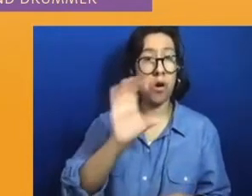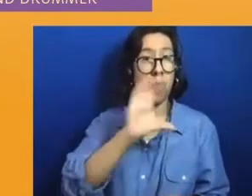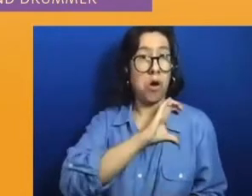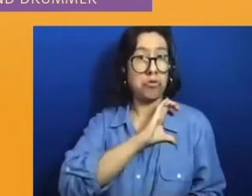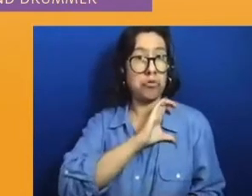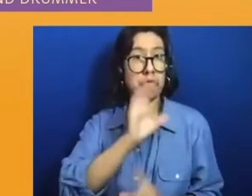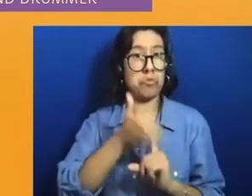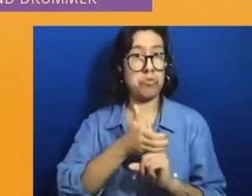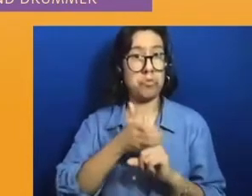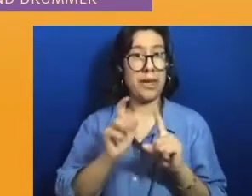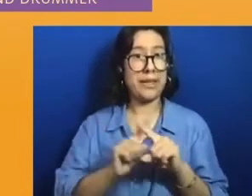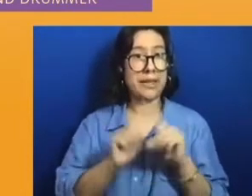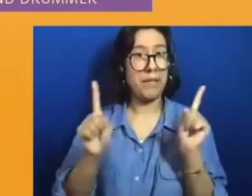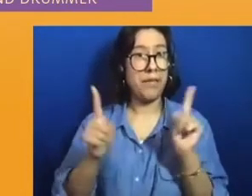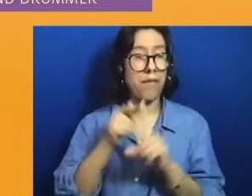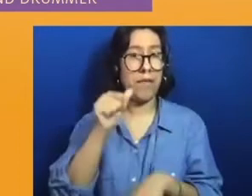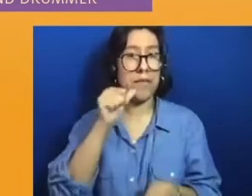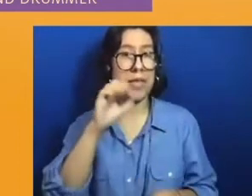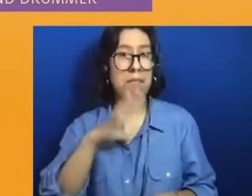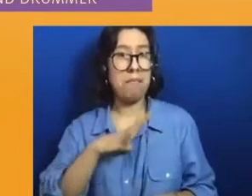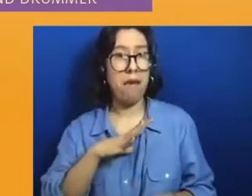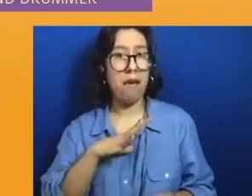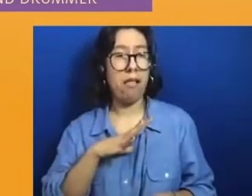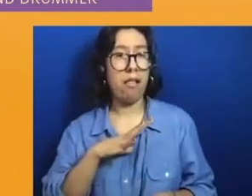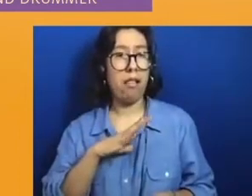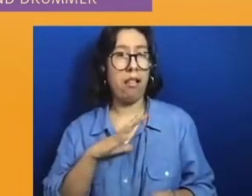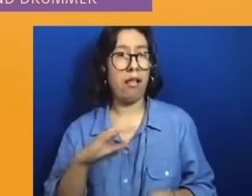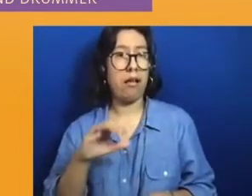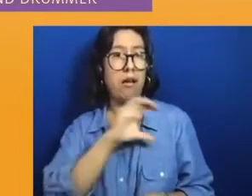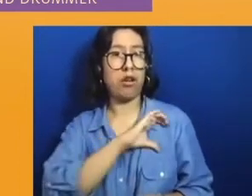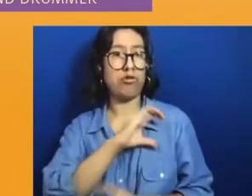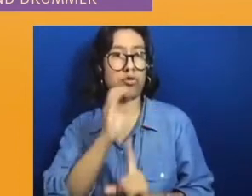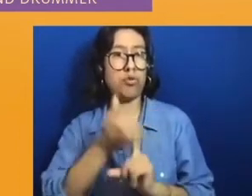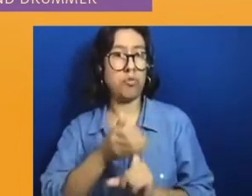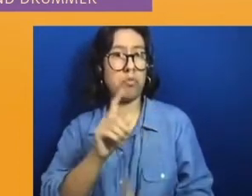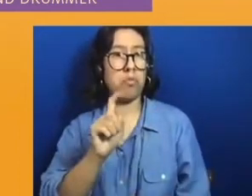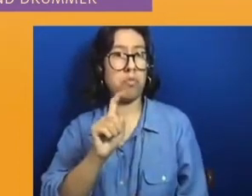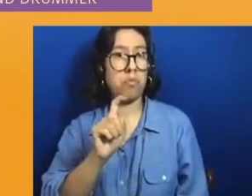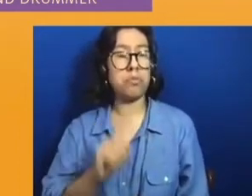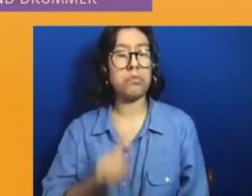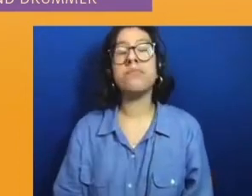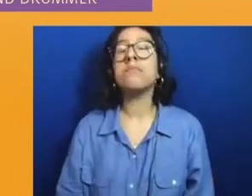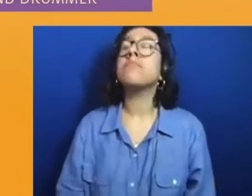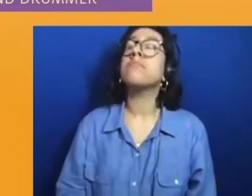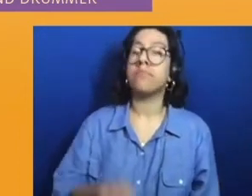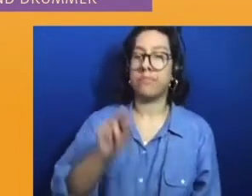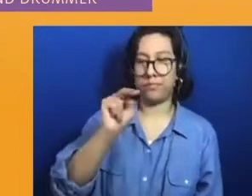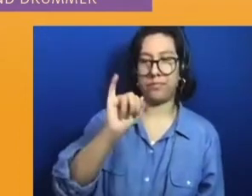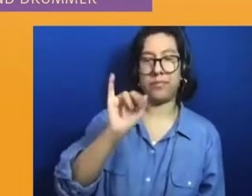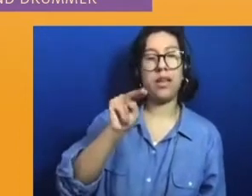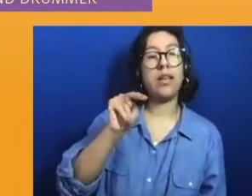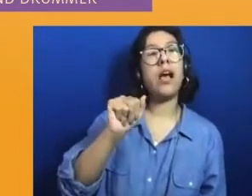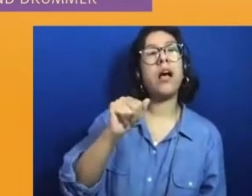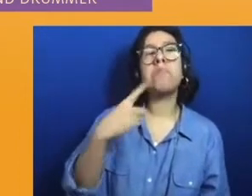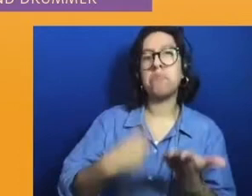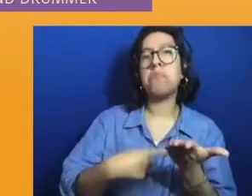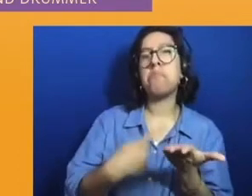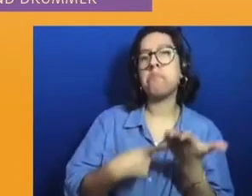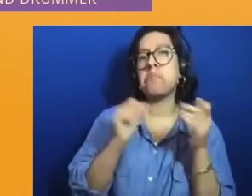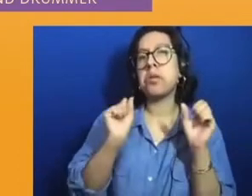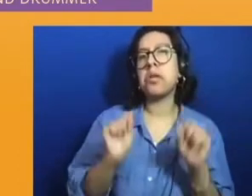es diferente que el de la danza femenina? A veces puede que lo sea, normalmente en la